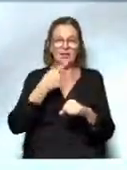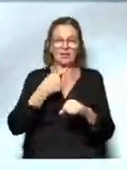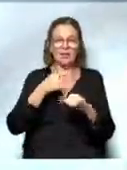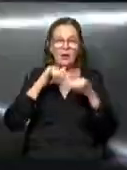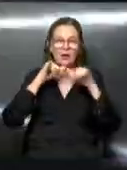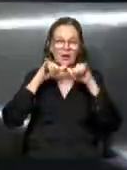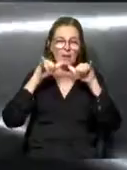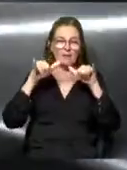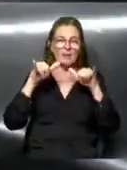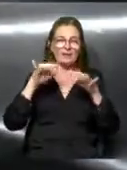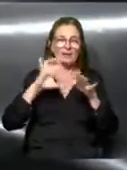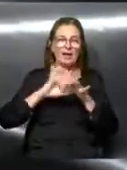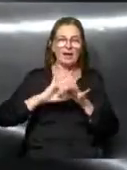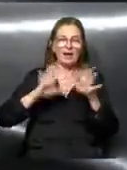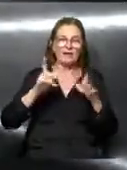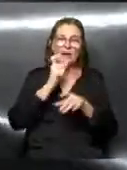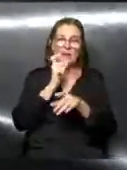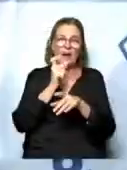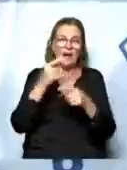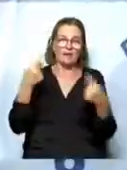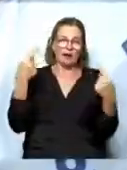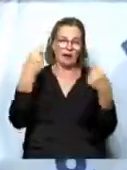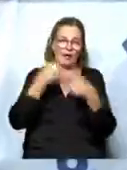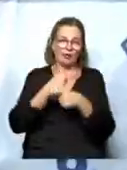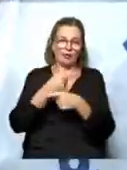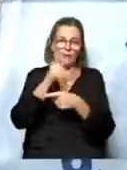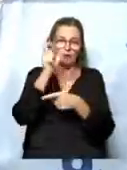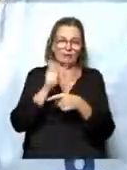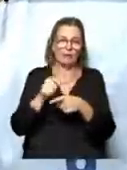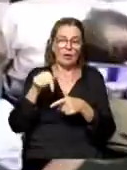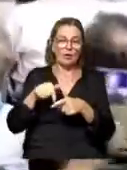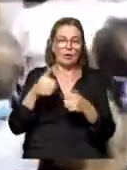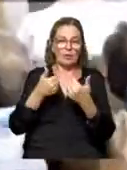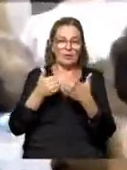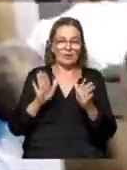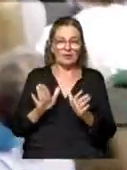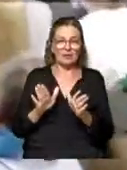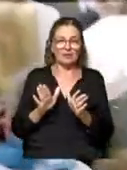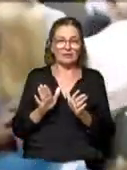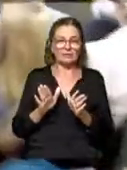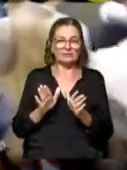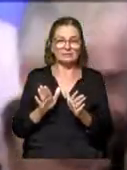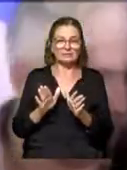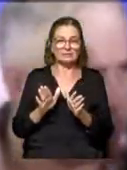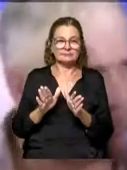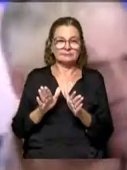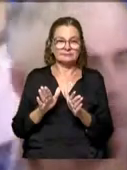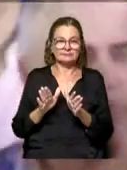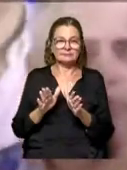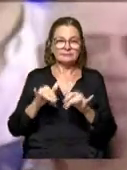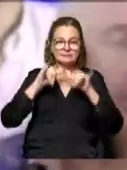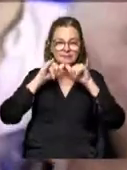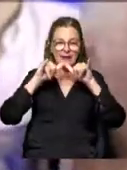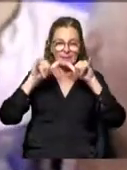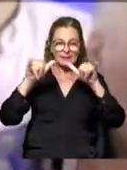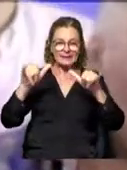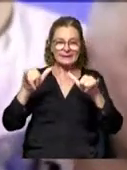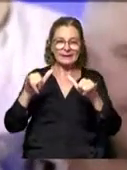estará libre de agravios y descalificaciones. Hoy empezamos una campaña